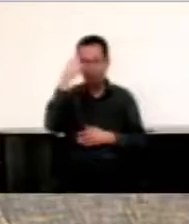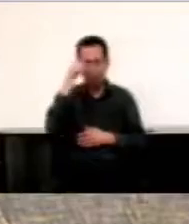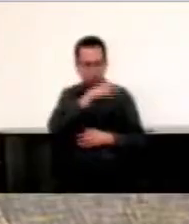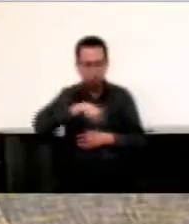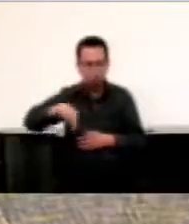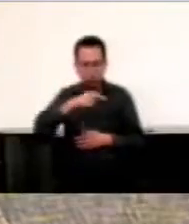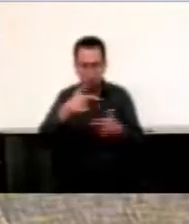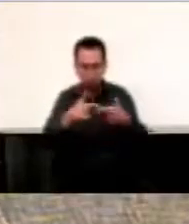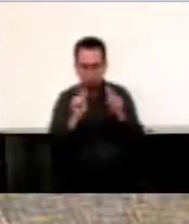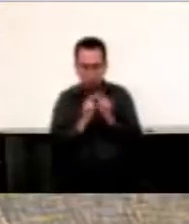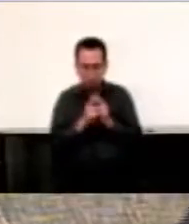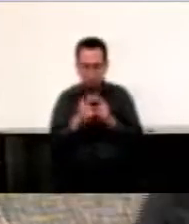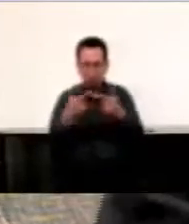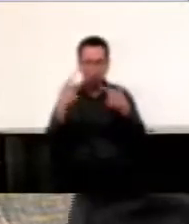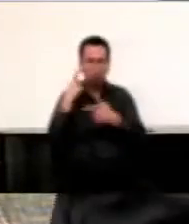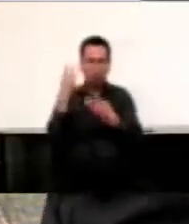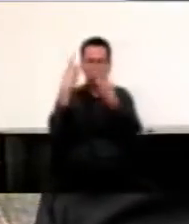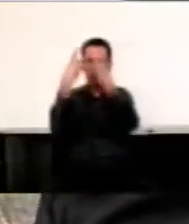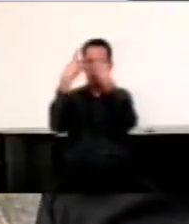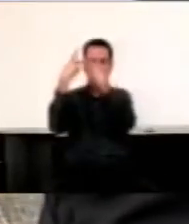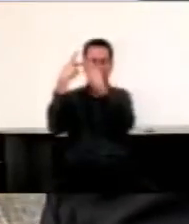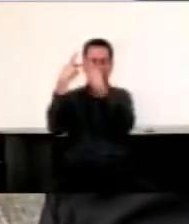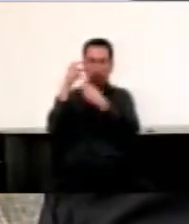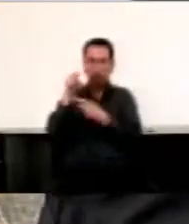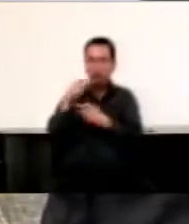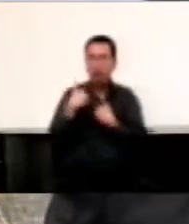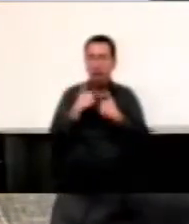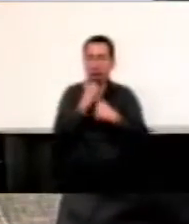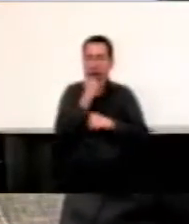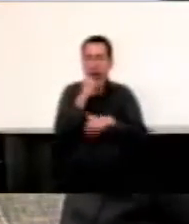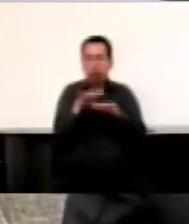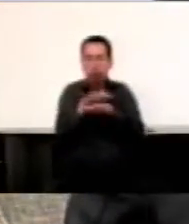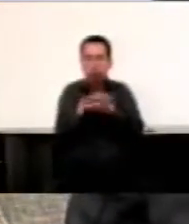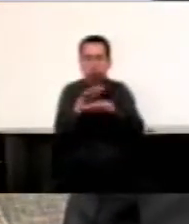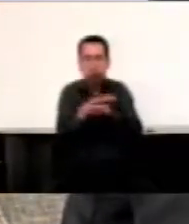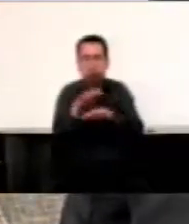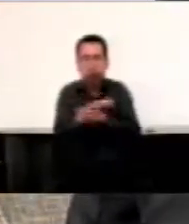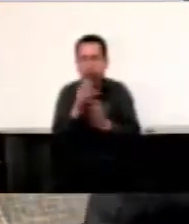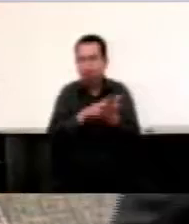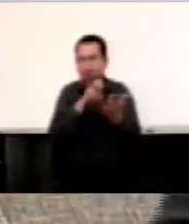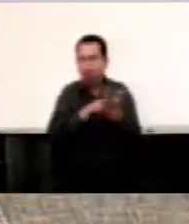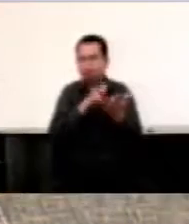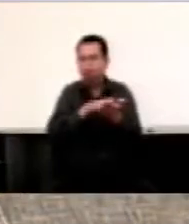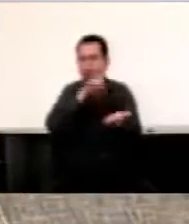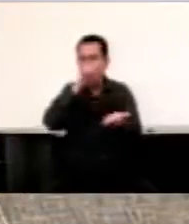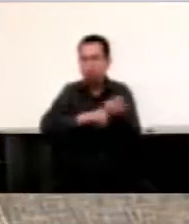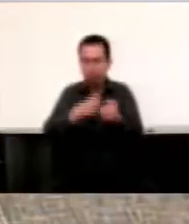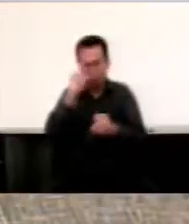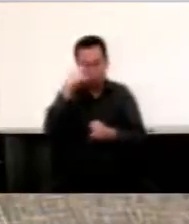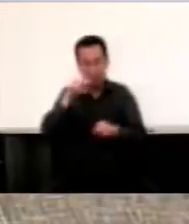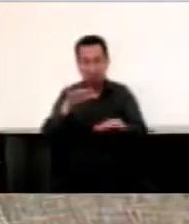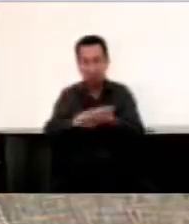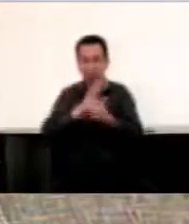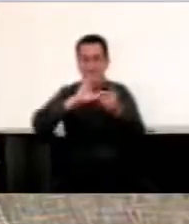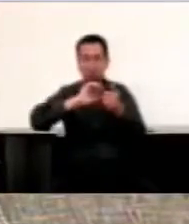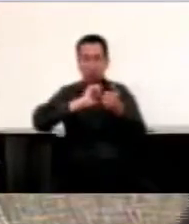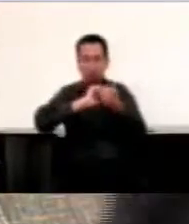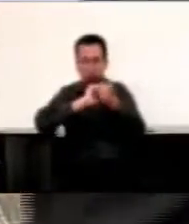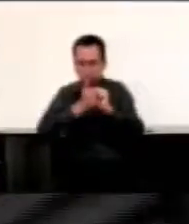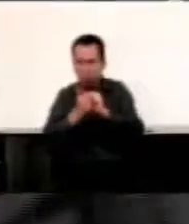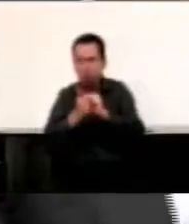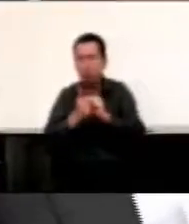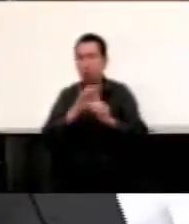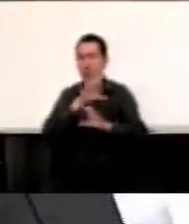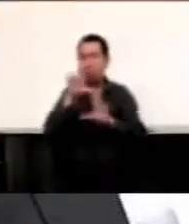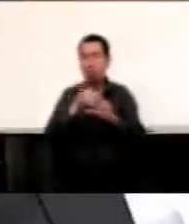social, académico, de todas estas causas y estas variables, cómo se va generando ese dinamismo de cambio de percepción